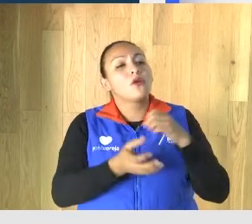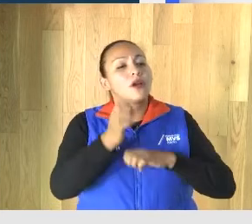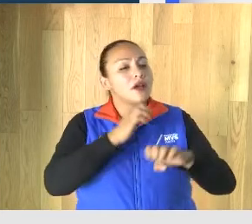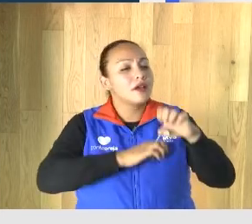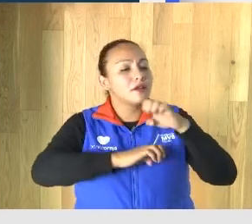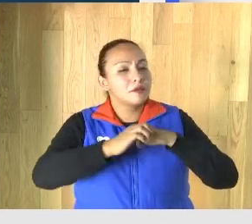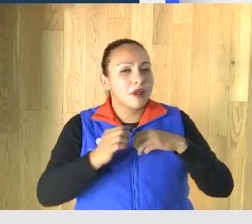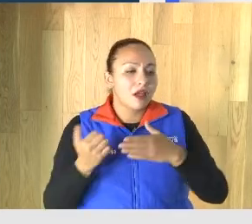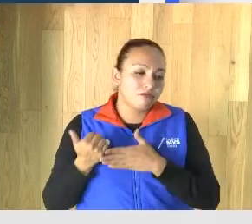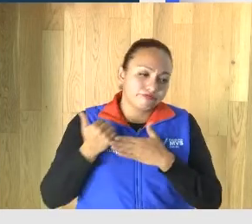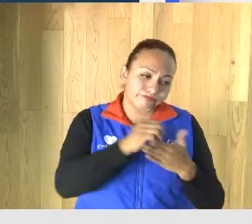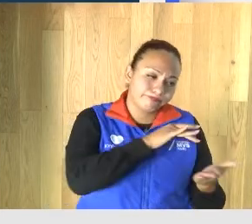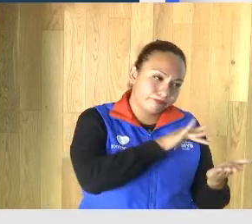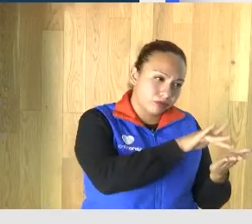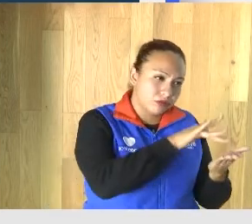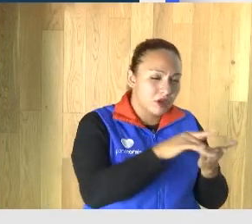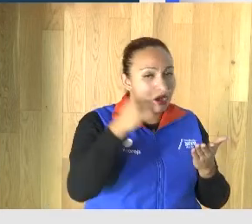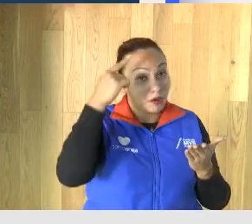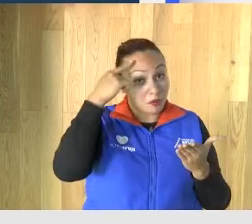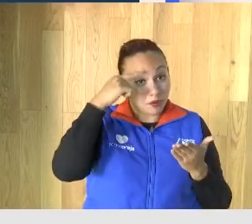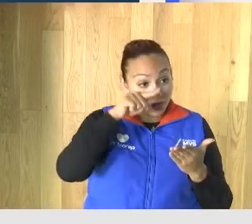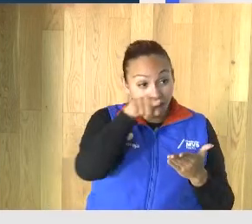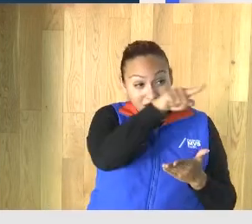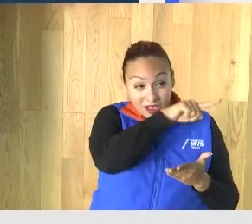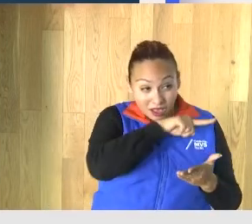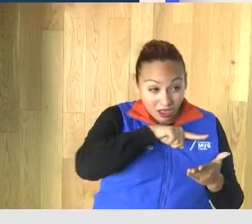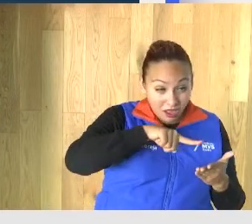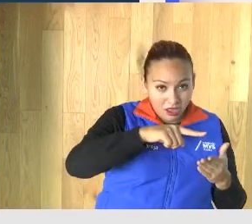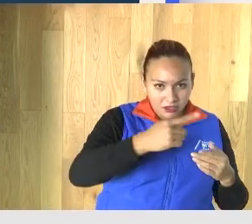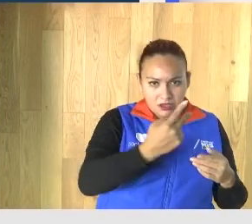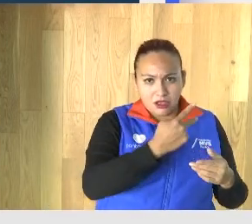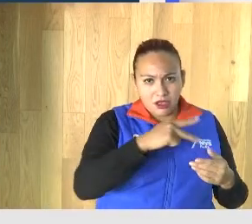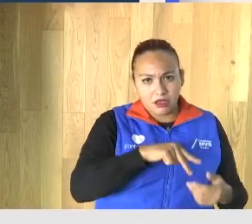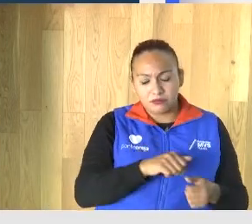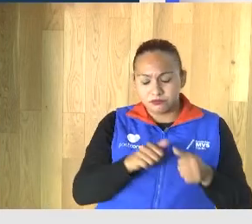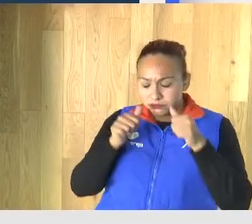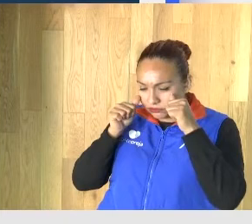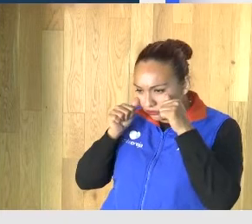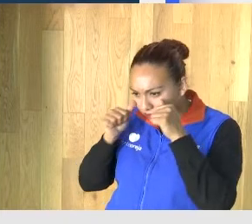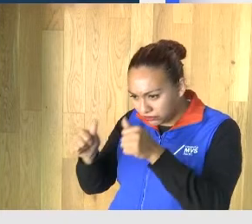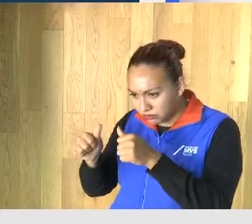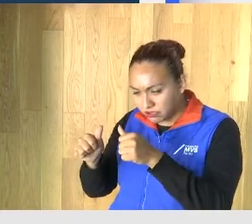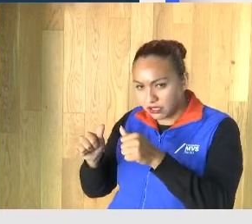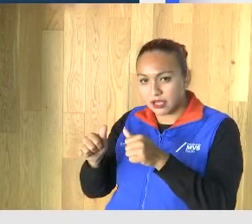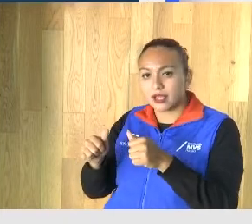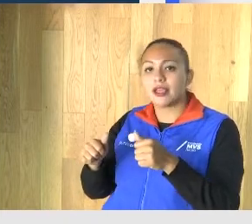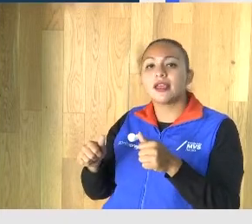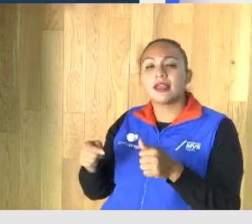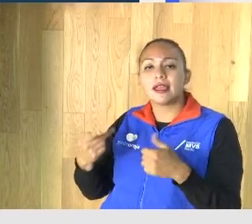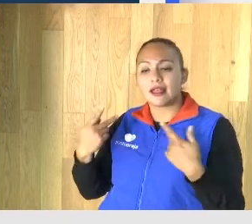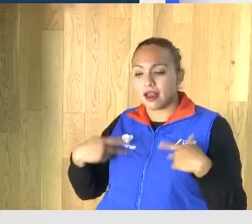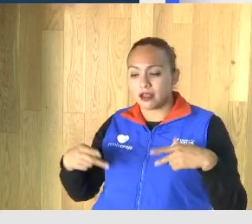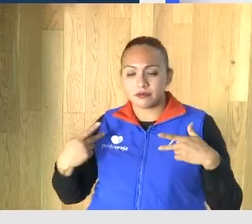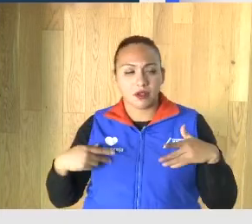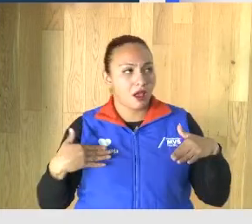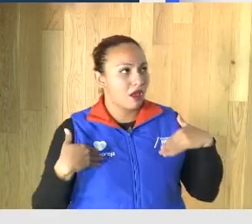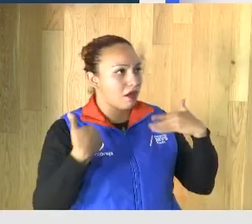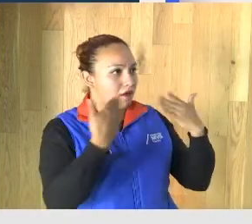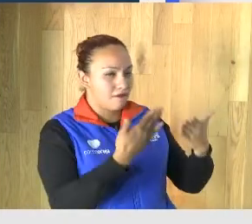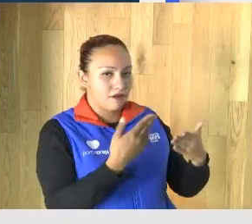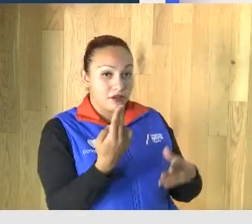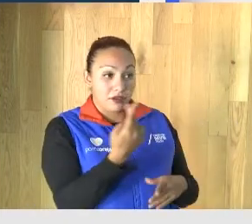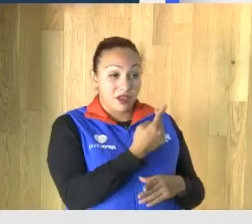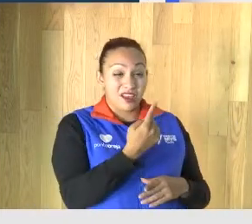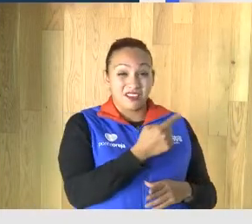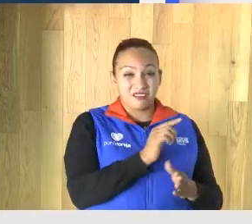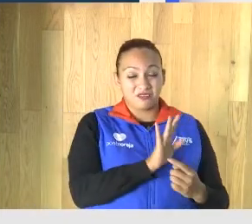en la alta dirección, ¿no? En los CEOs que permitan realmente, pues, trasladar esa confianza, ¿no? Y buscar también un lenguaje común